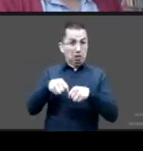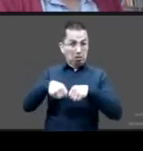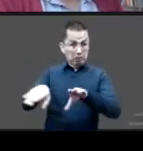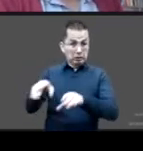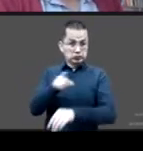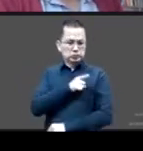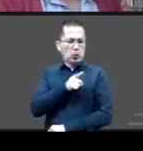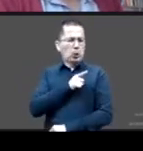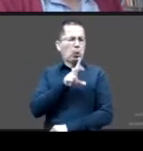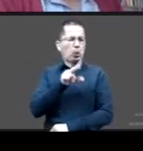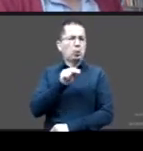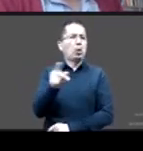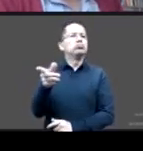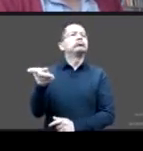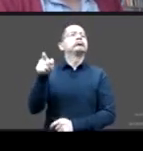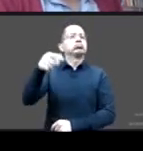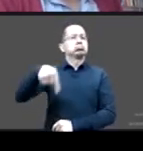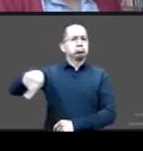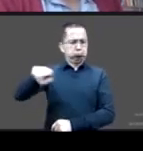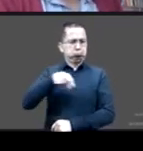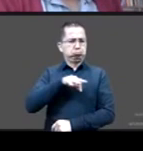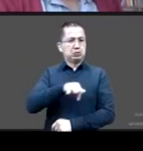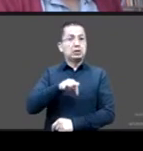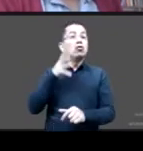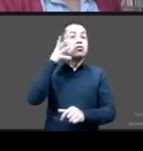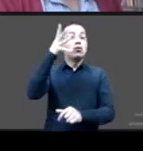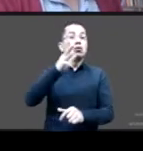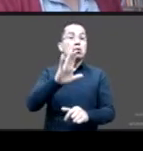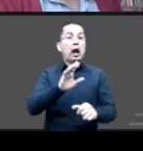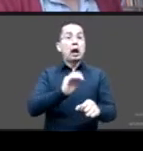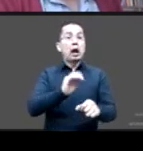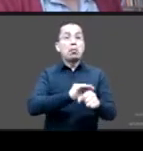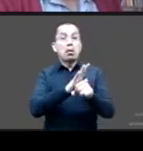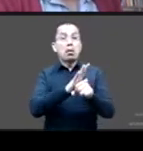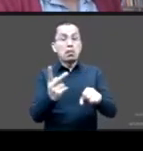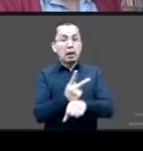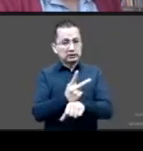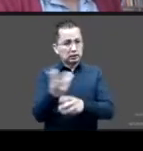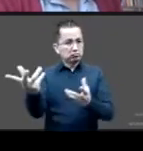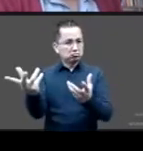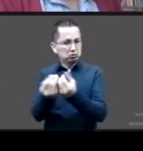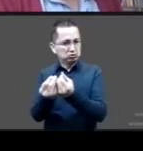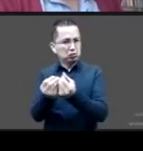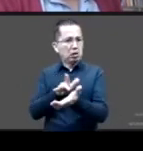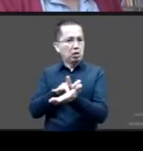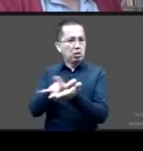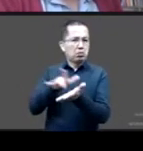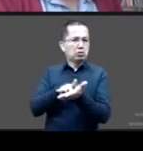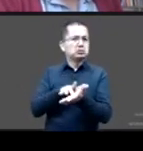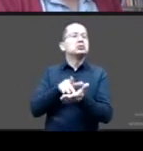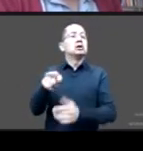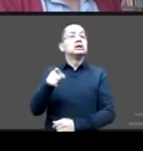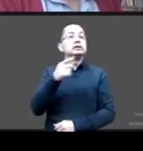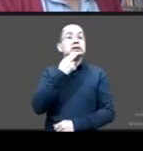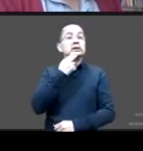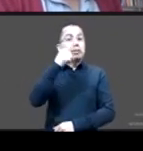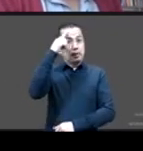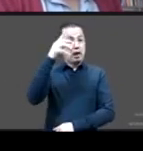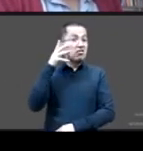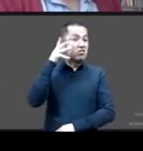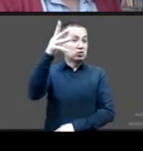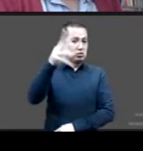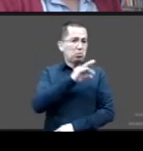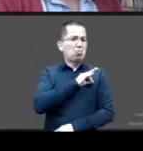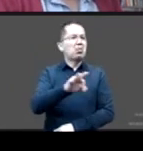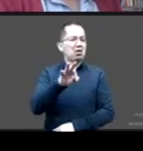esperanza de este mundo que hoy sueña y pronto sonreirá. Estudiante,